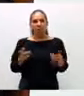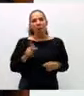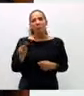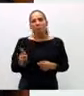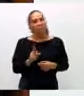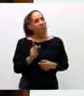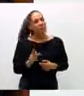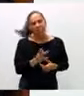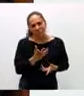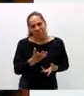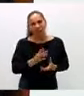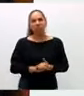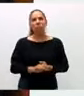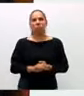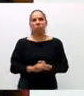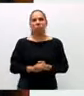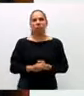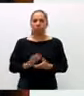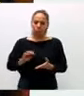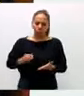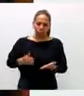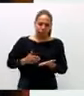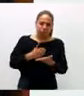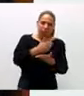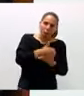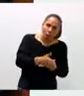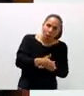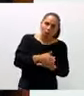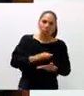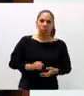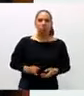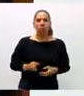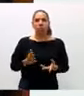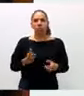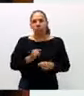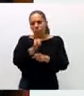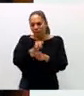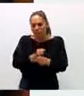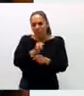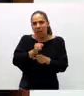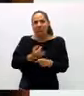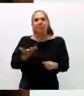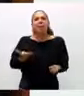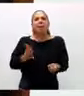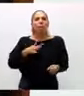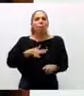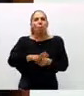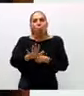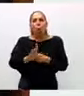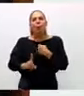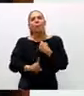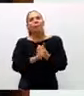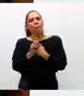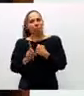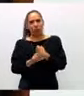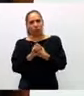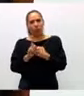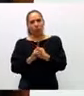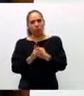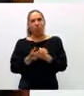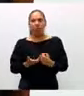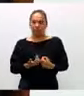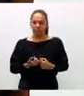enojados o cuál era el problema o hubo una mala interpretación de una situación, pero no había realmente un conflicto.